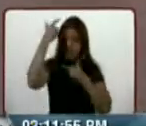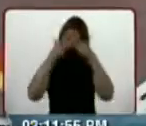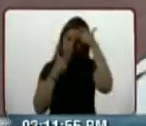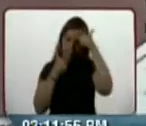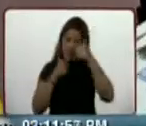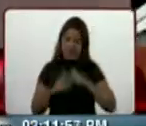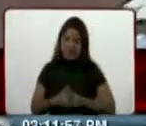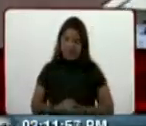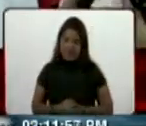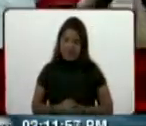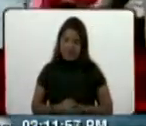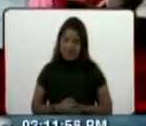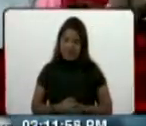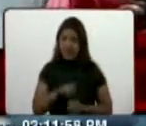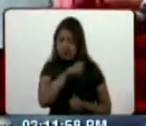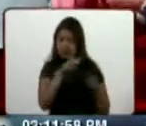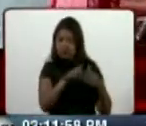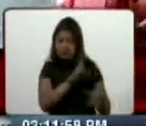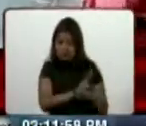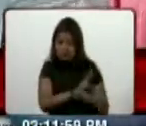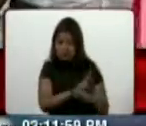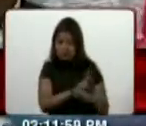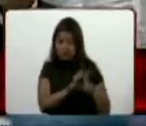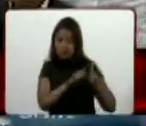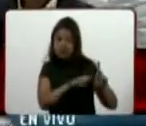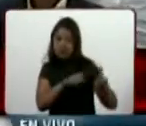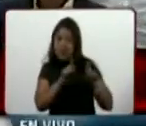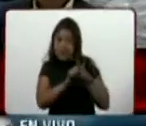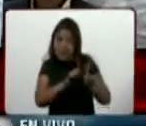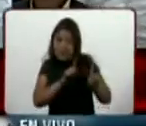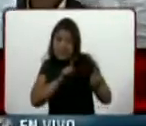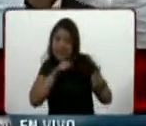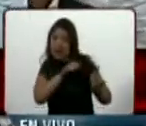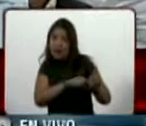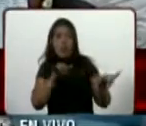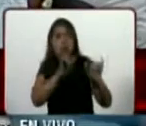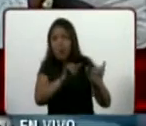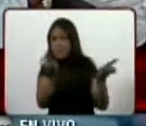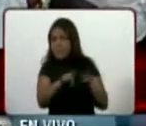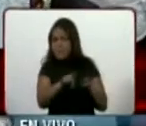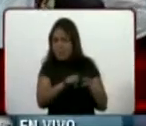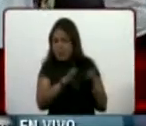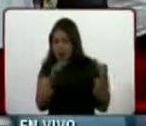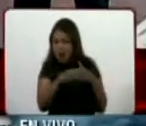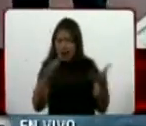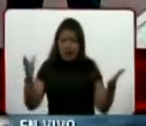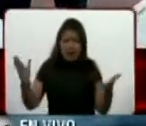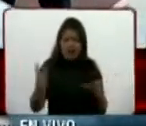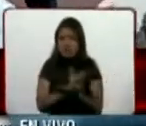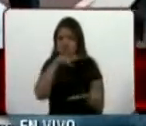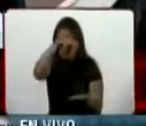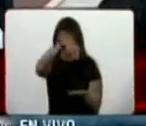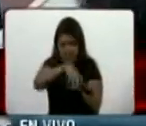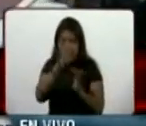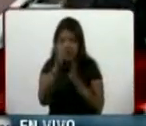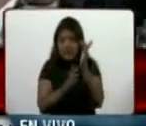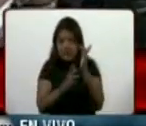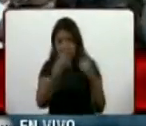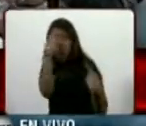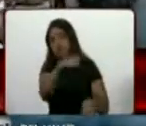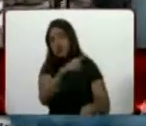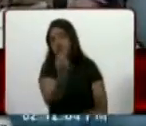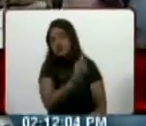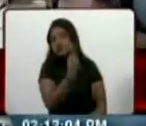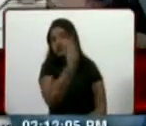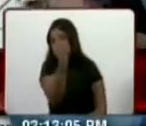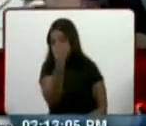y los violentos que se queden aislados, los mismos que dieron el golpe de Estado de abril de 2002, que se quedan aislados, solos, en